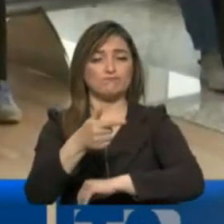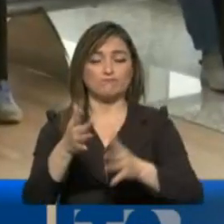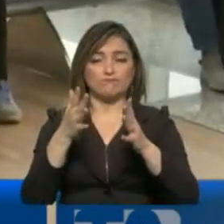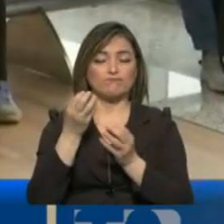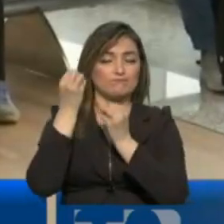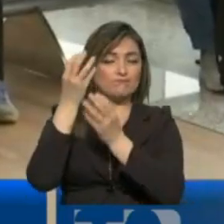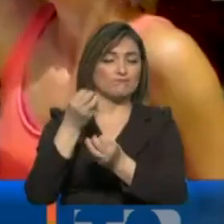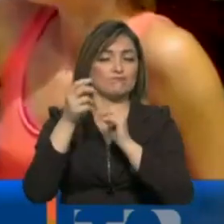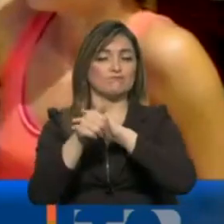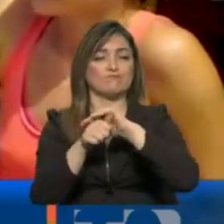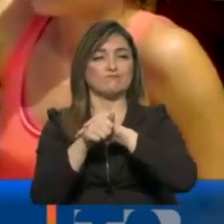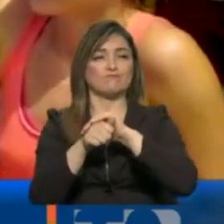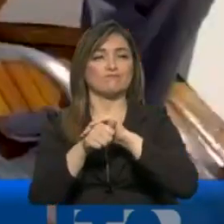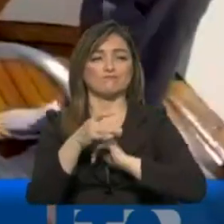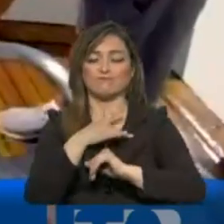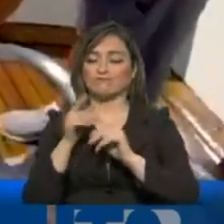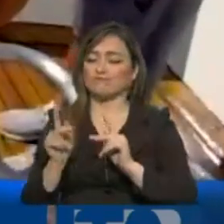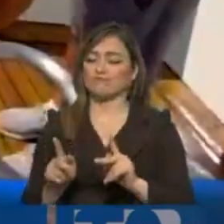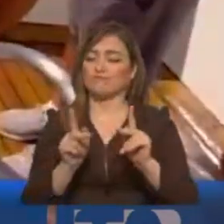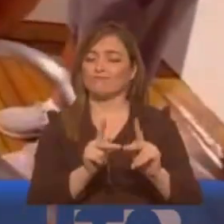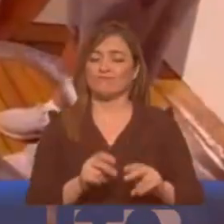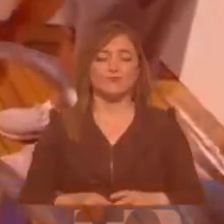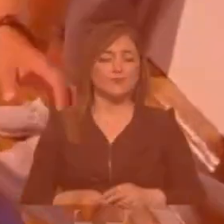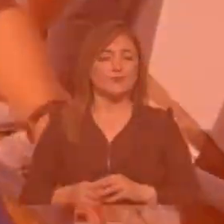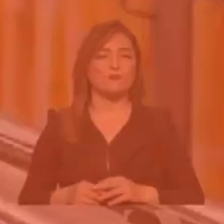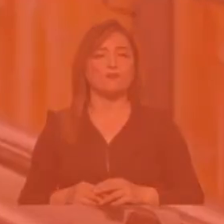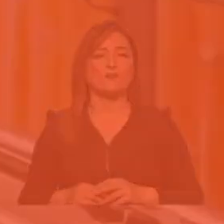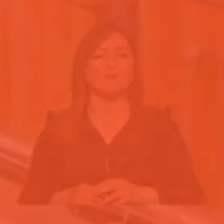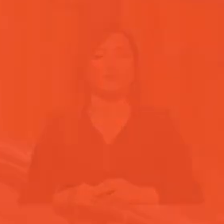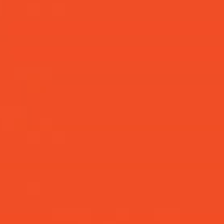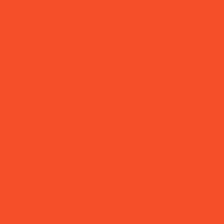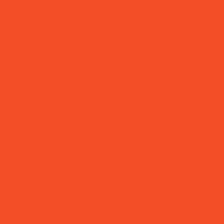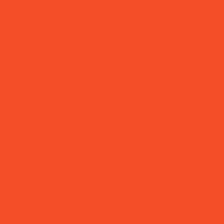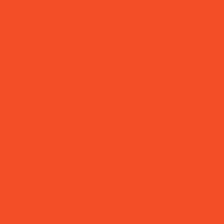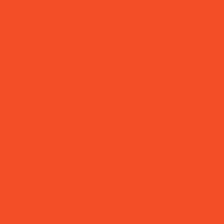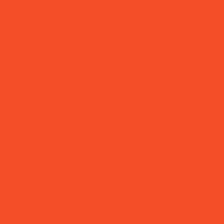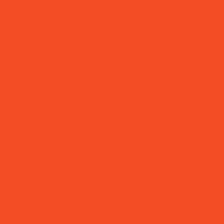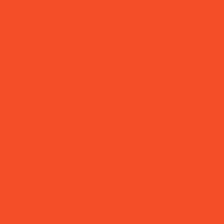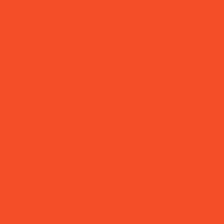de la novedad, en Galápagos dicen que se siguen preparando. Dayana Monroy, 24 horas.